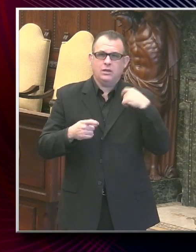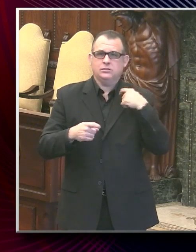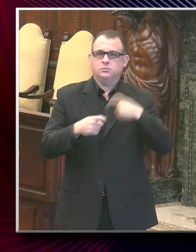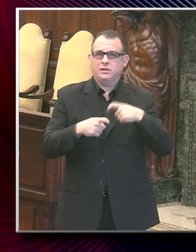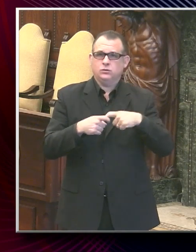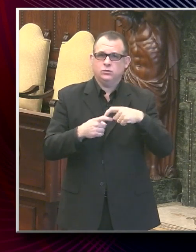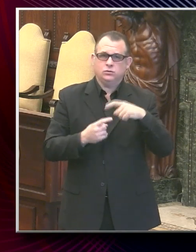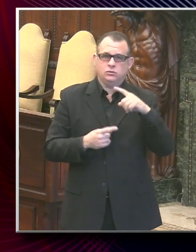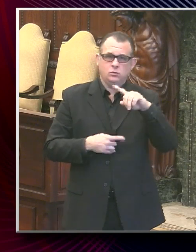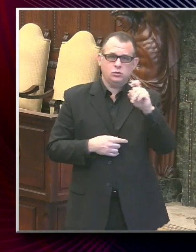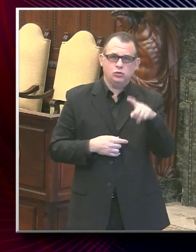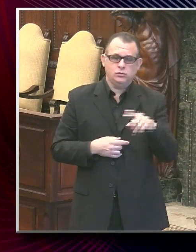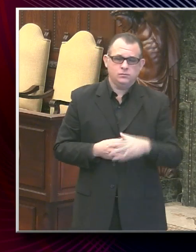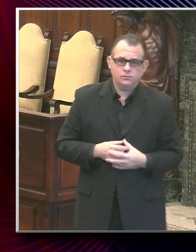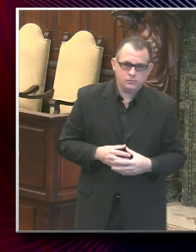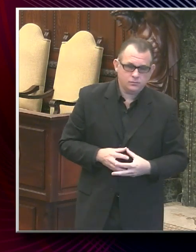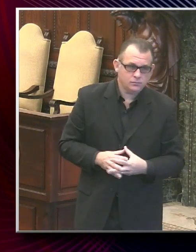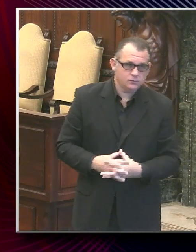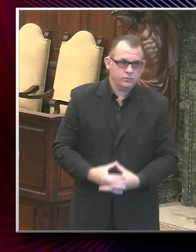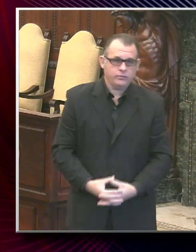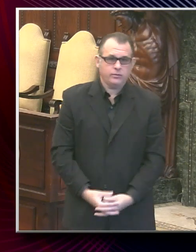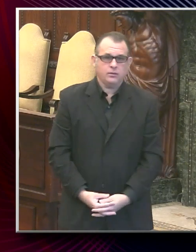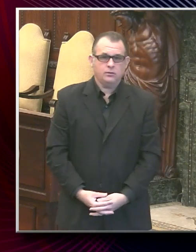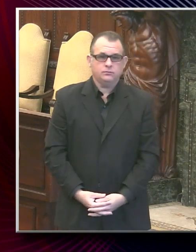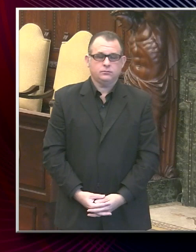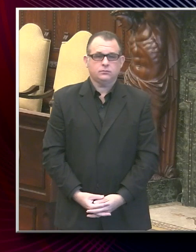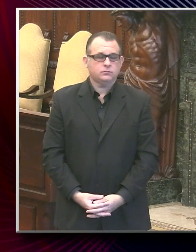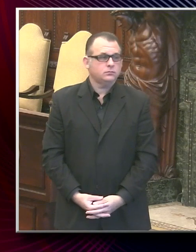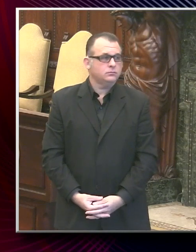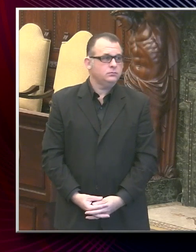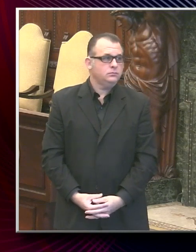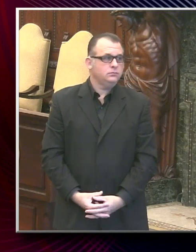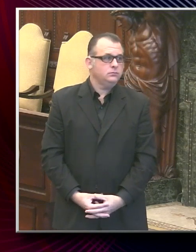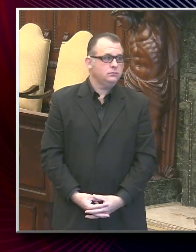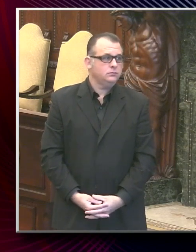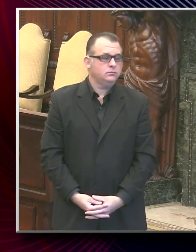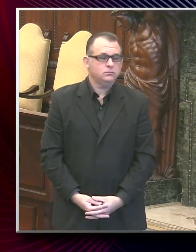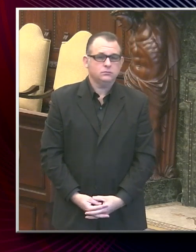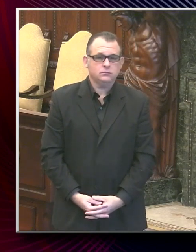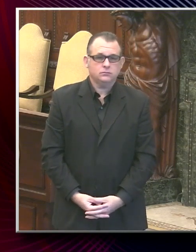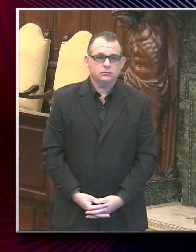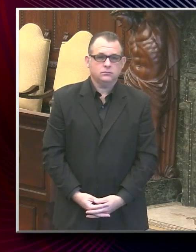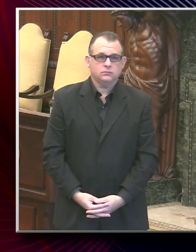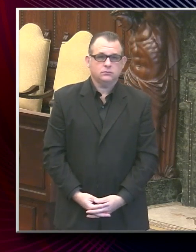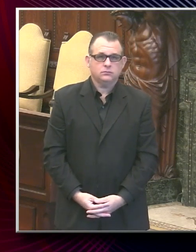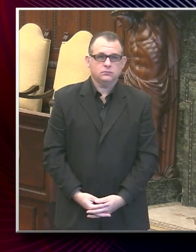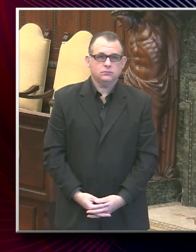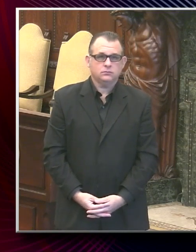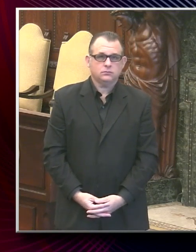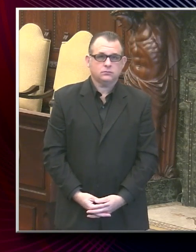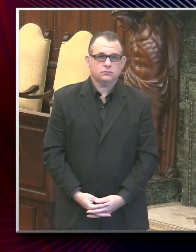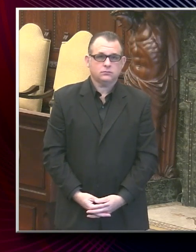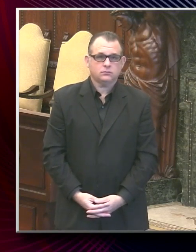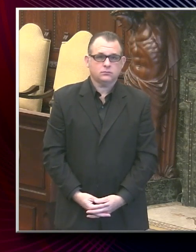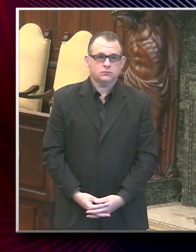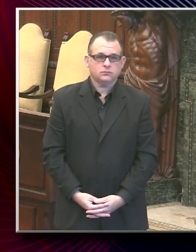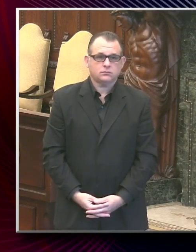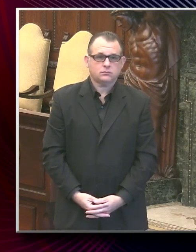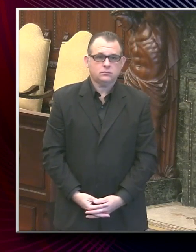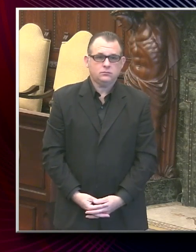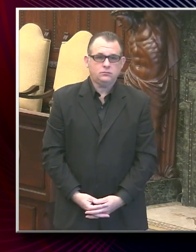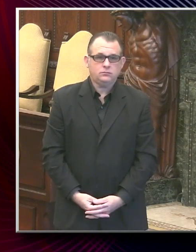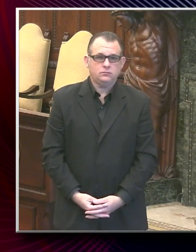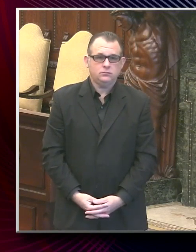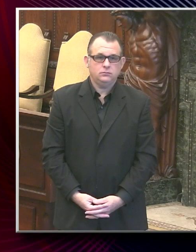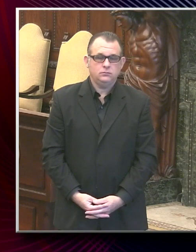Okay. No estás apareciendo en la pantalla, pero me escuchas, ¿verdad? Perfectamente. Okay. Por favor,